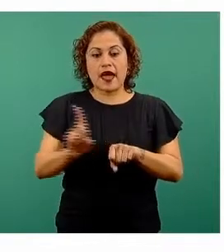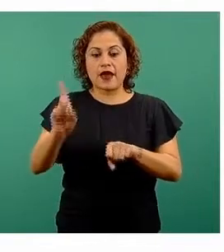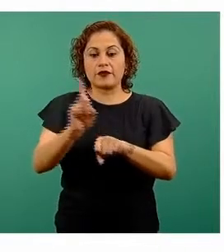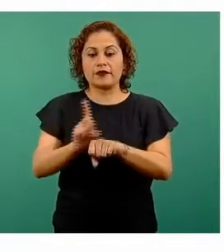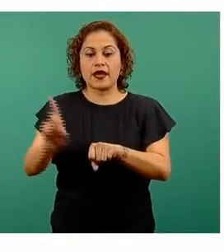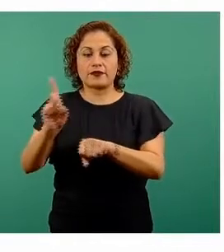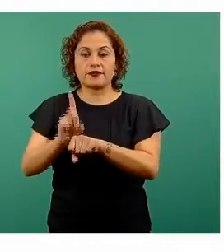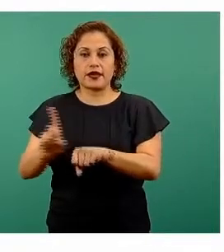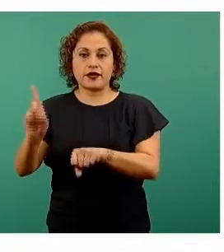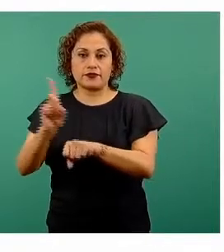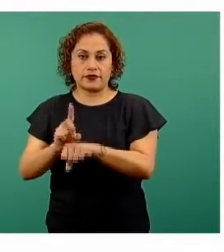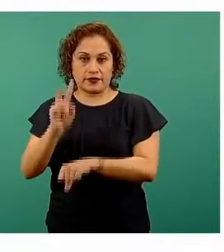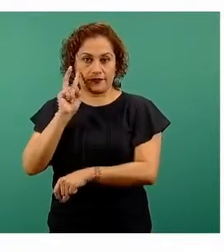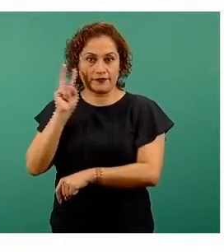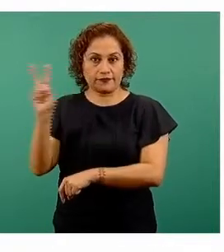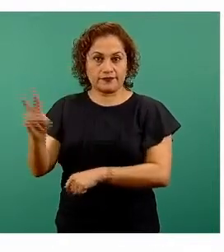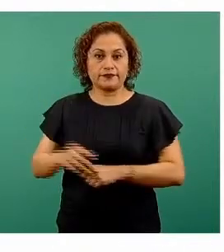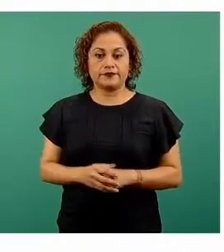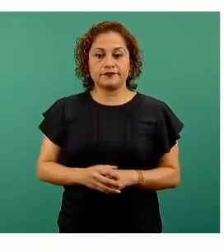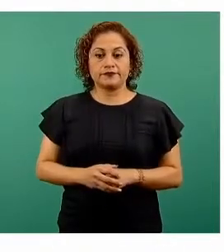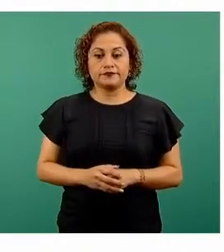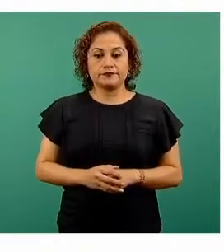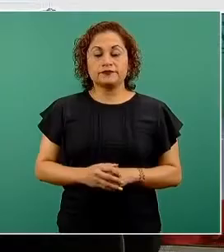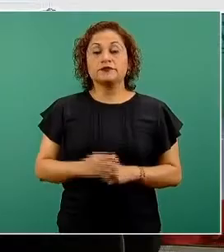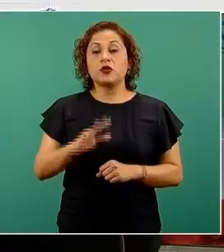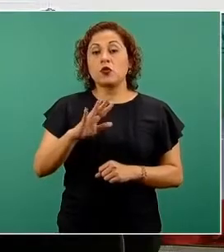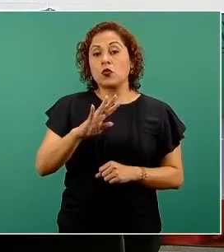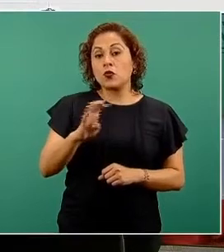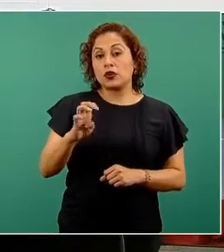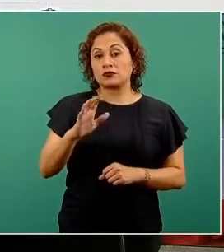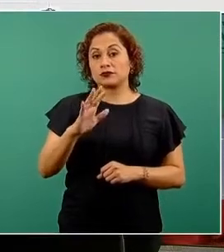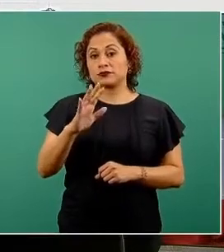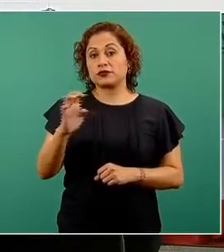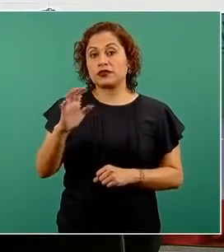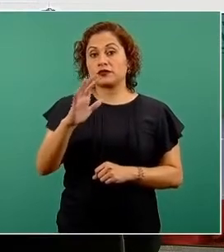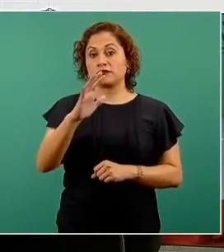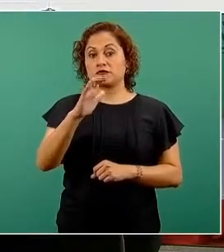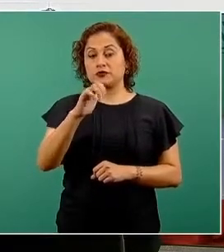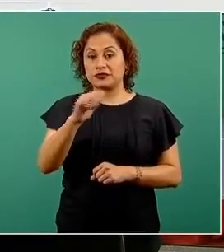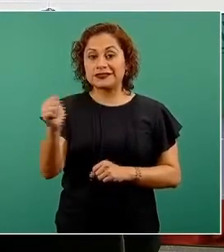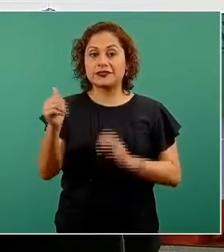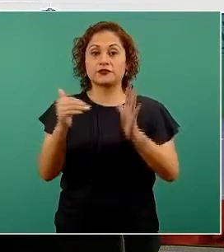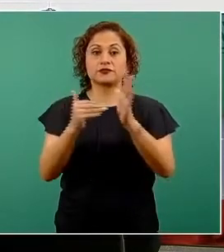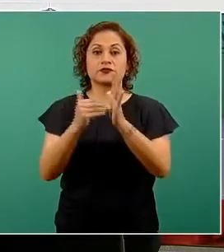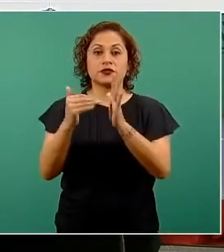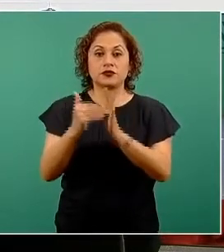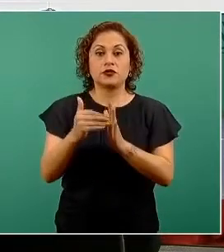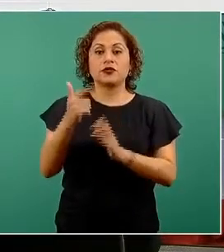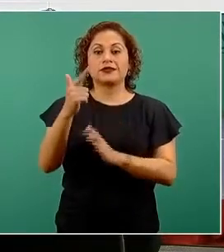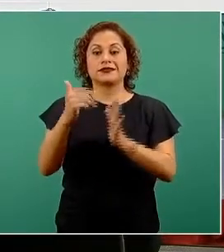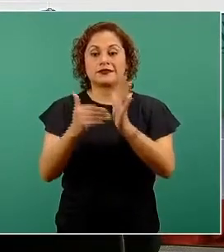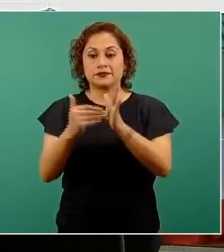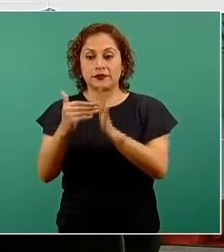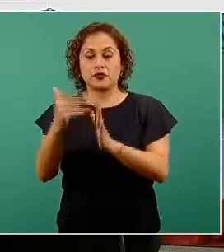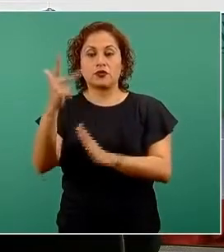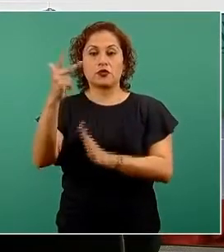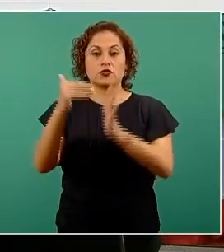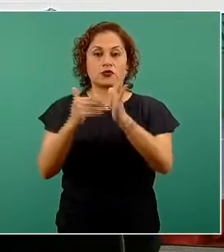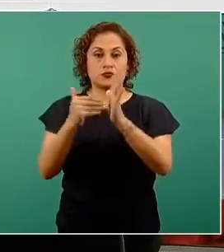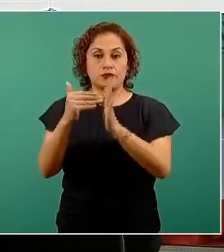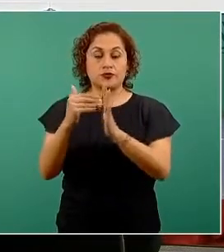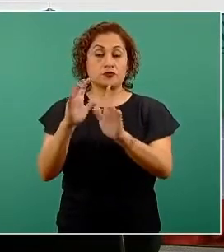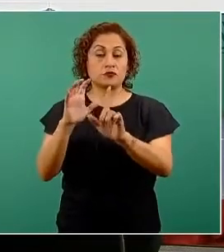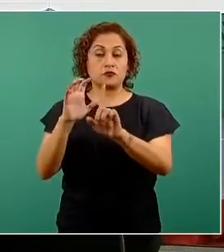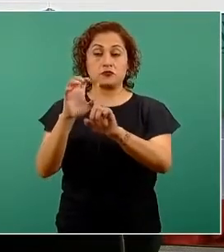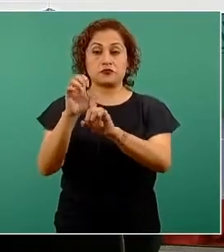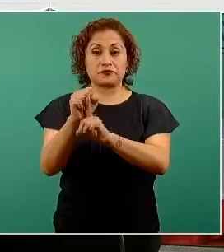vean ustedes la escala, 400,000, 500,000, 600,000, millones, 6 millones, 7 millones, 8 millones. Entonces, ya